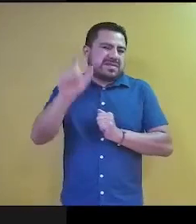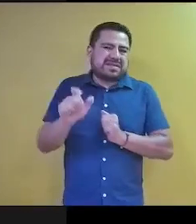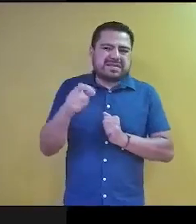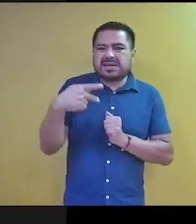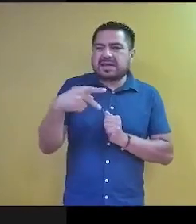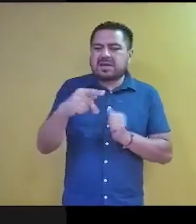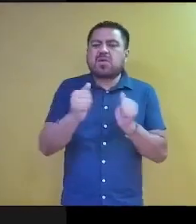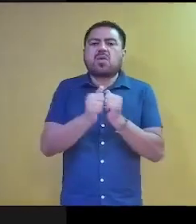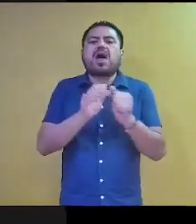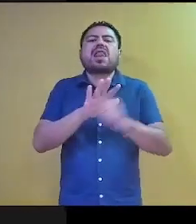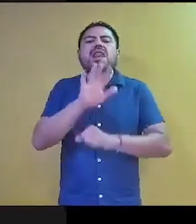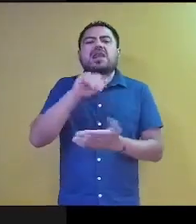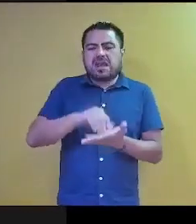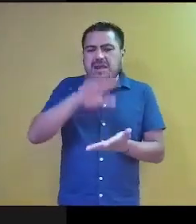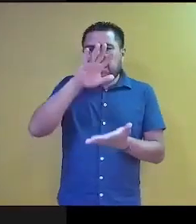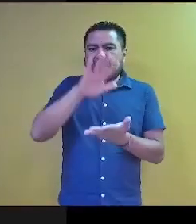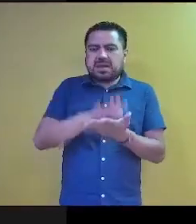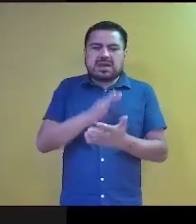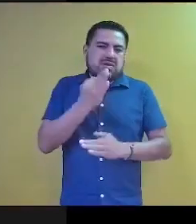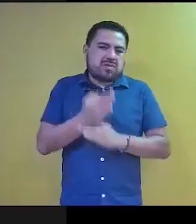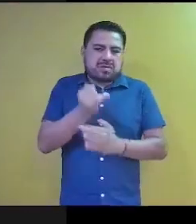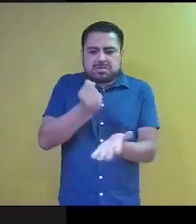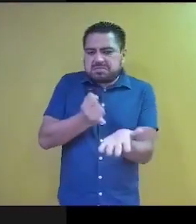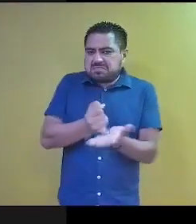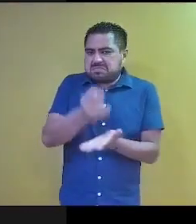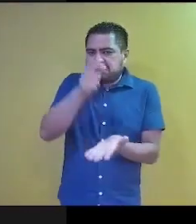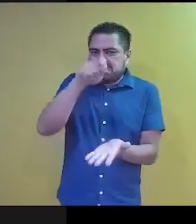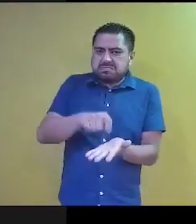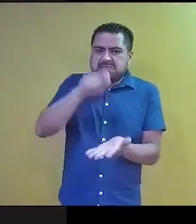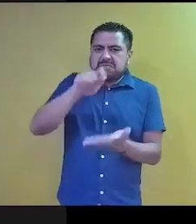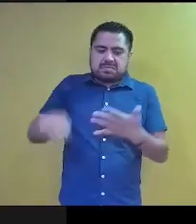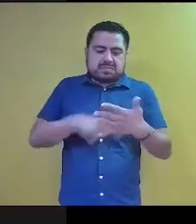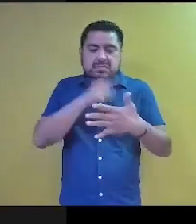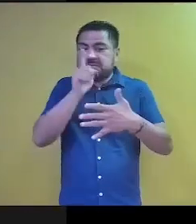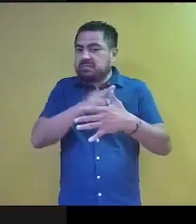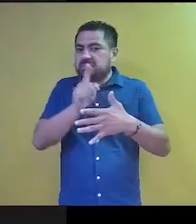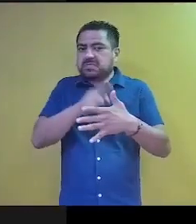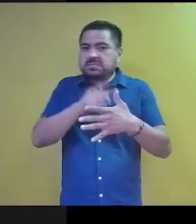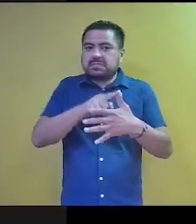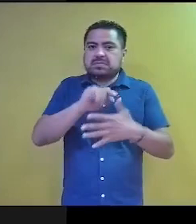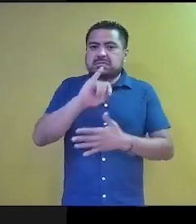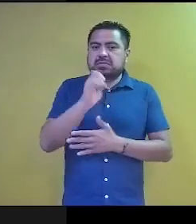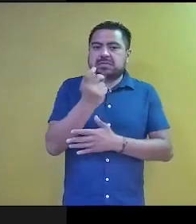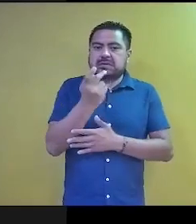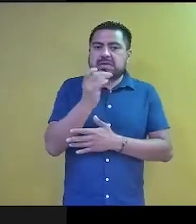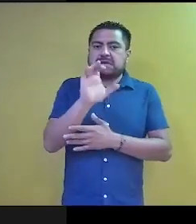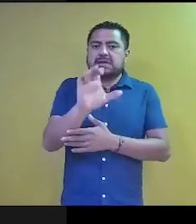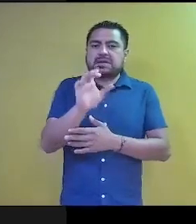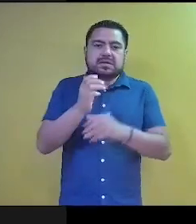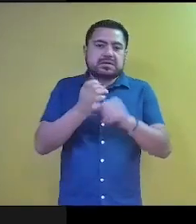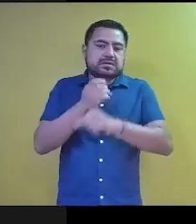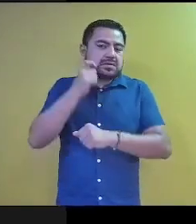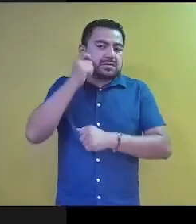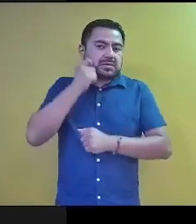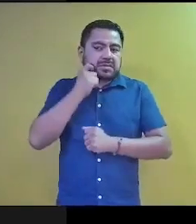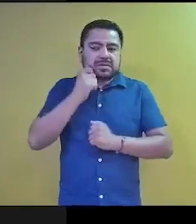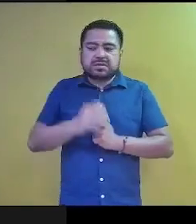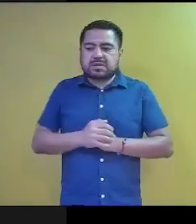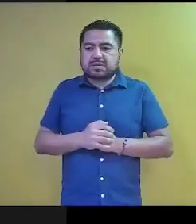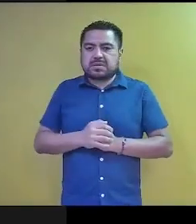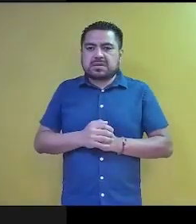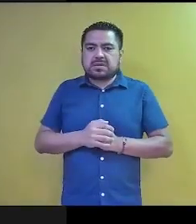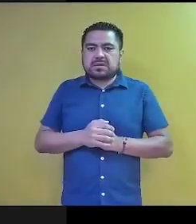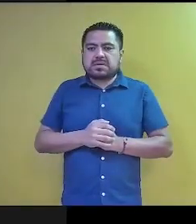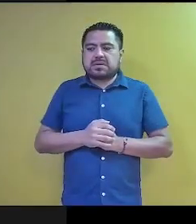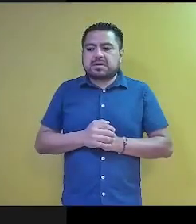en los términos establecidos en esta sentencia. Quinto, se vincula al Instituto Electoral y de Participación Ciudadana del Estado de Guerrero para el